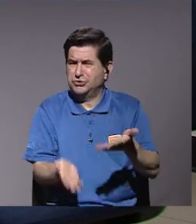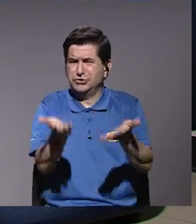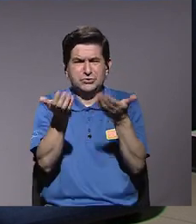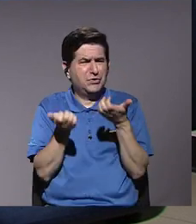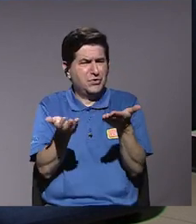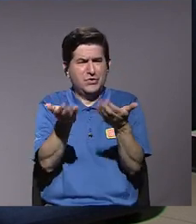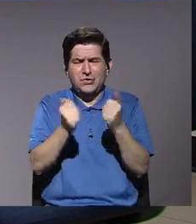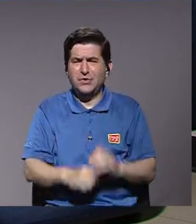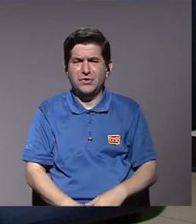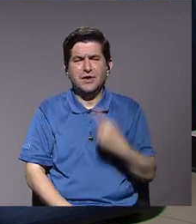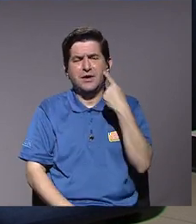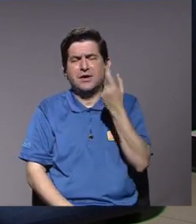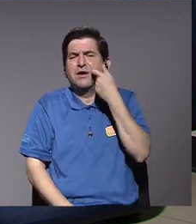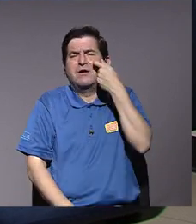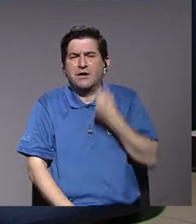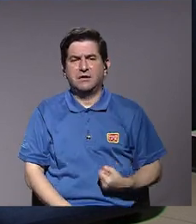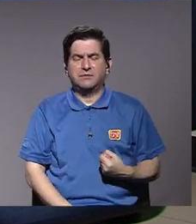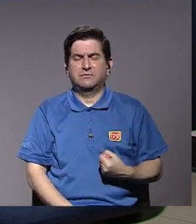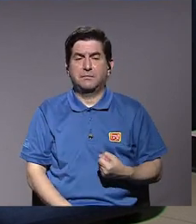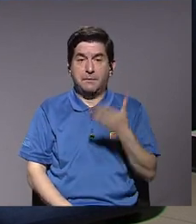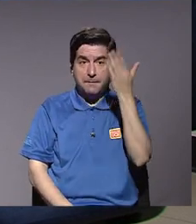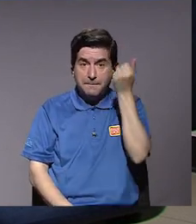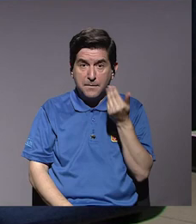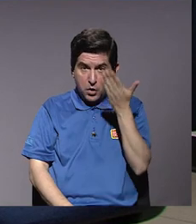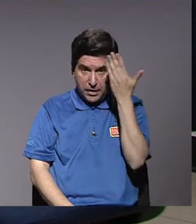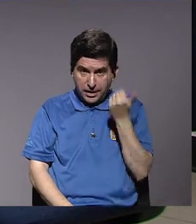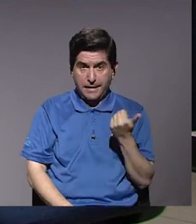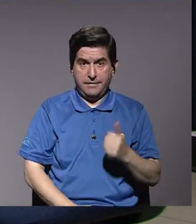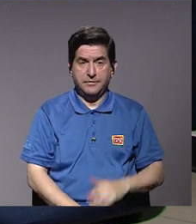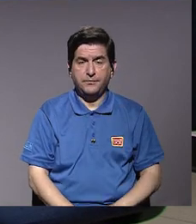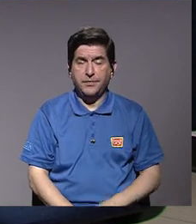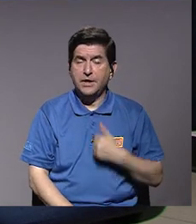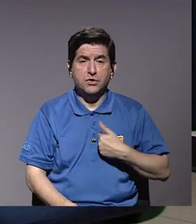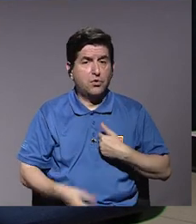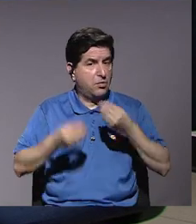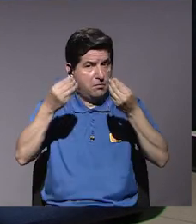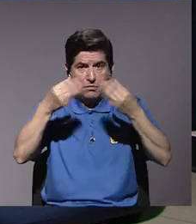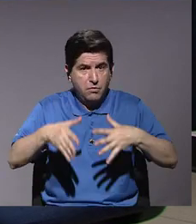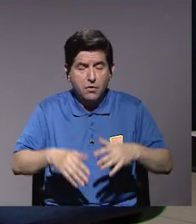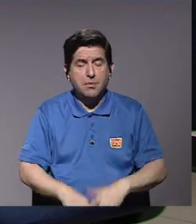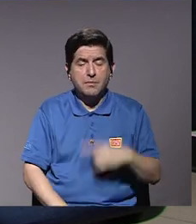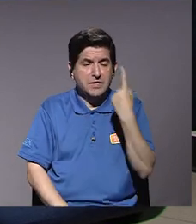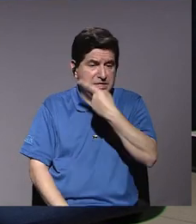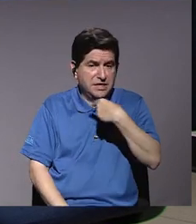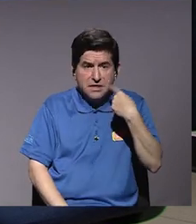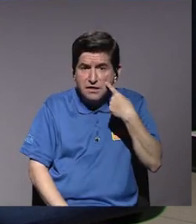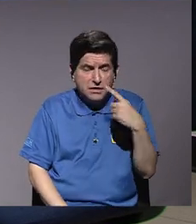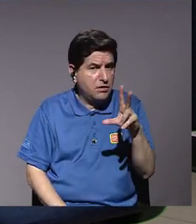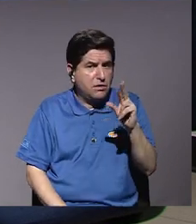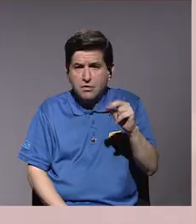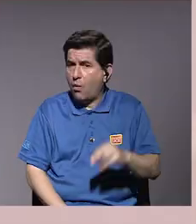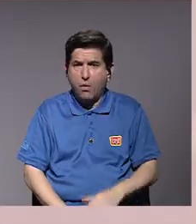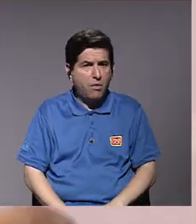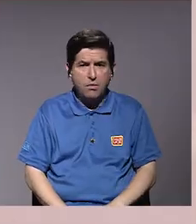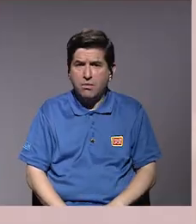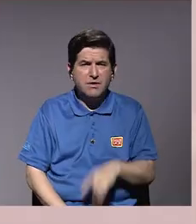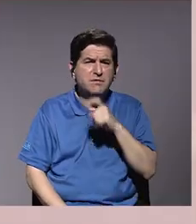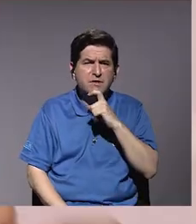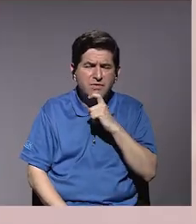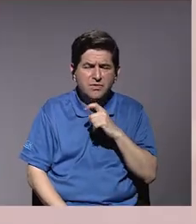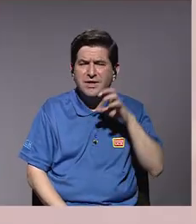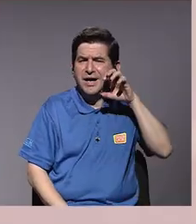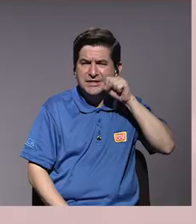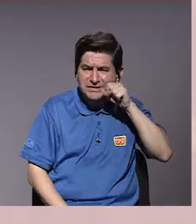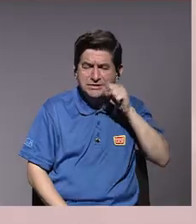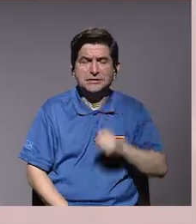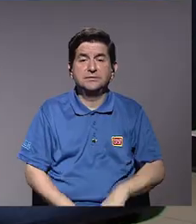no quiero que me extraigan una muela. ¿Por qué? Porque no quiero perder la sonrisa, la dentadura, la mordida, etcétera,